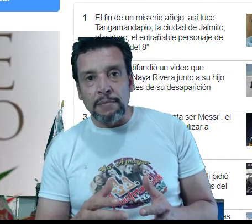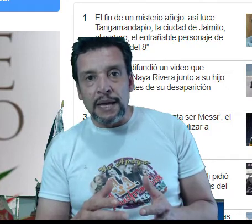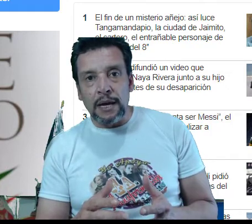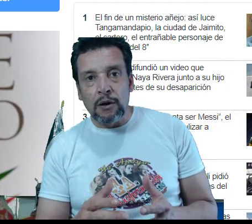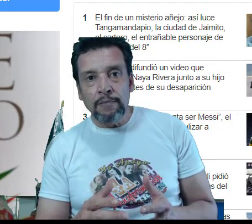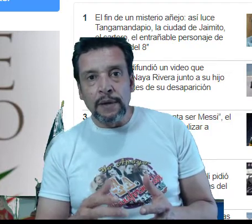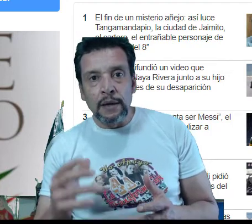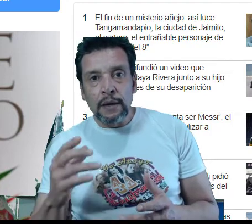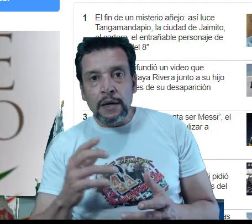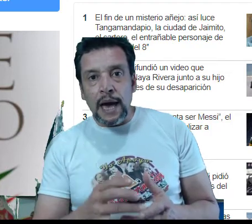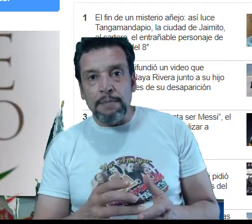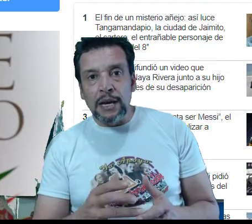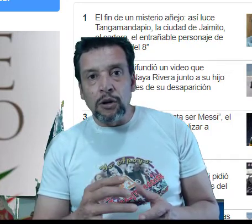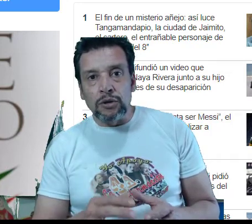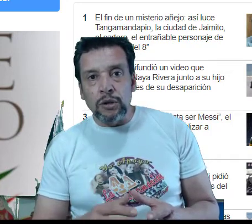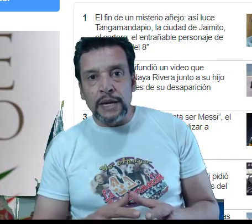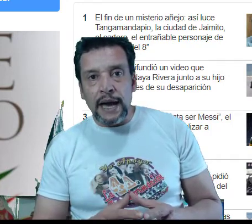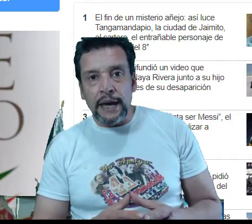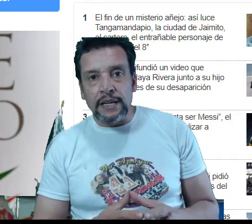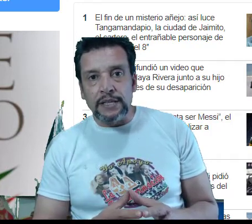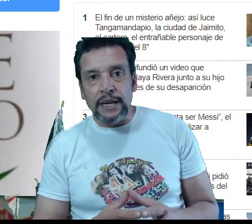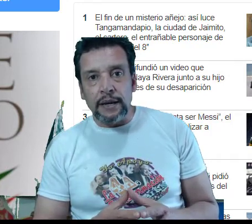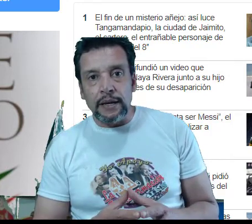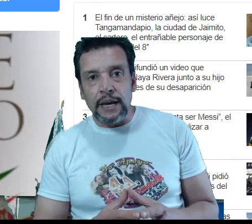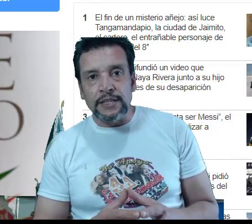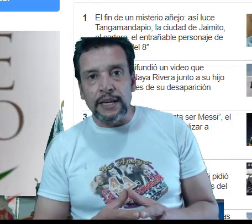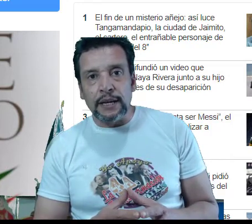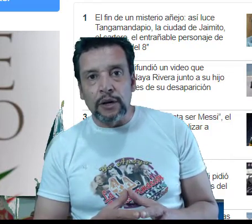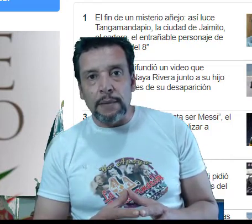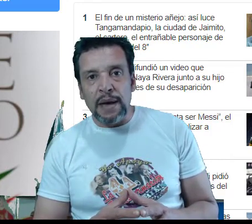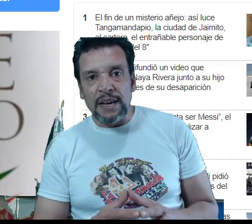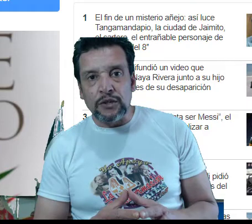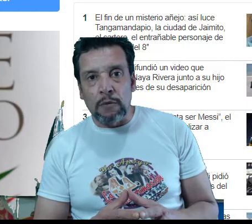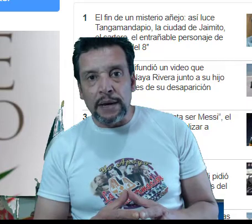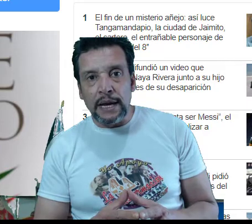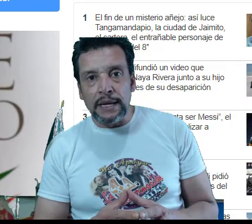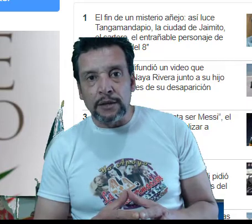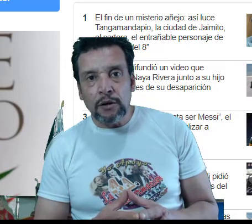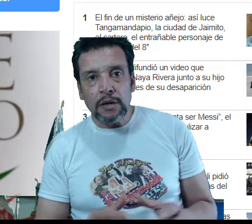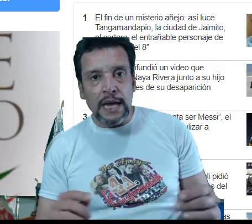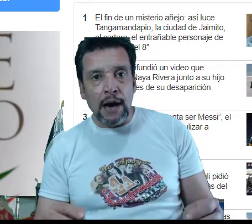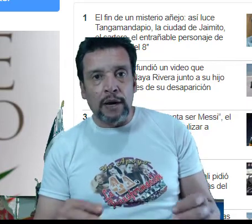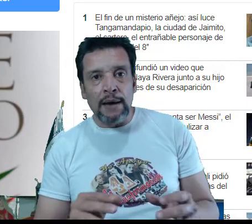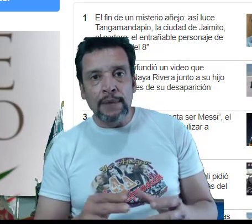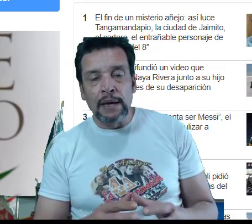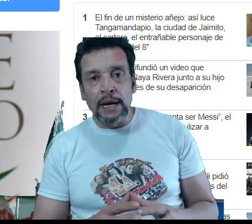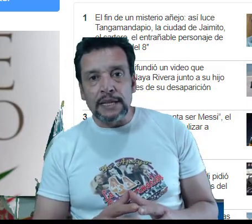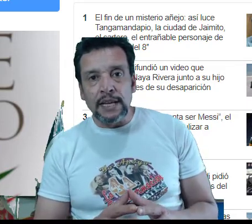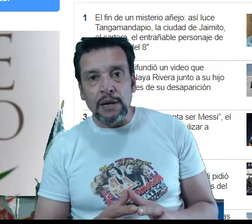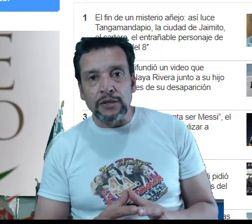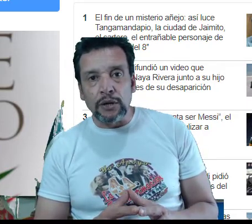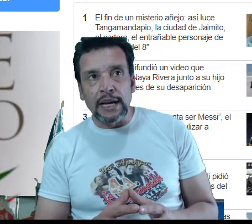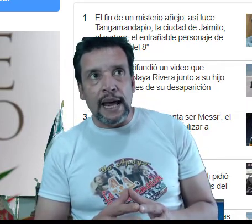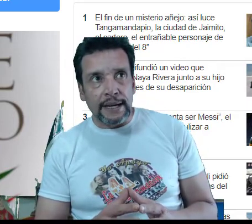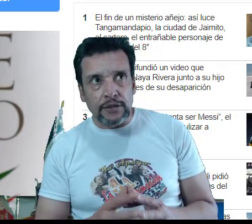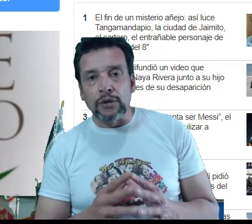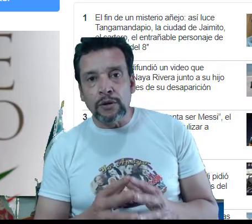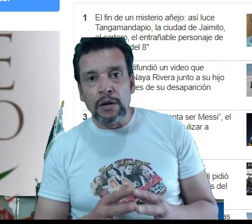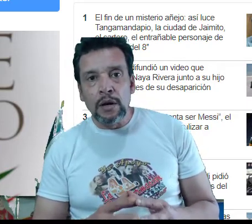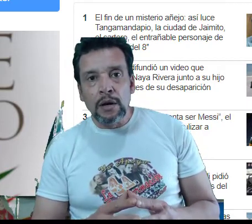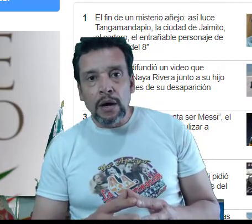Hornos de México, y a Emilio Lozoya, exdirector de Pemex con Peña Nieto, y ahora la situación